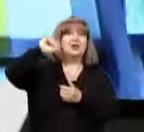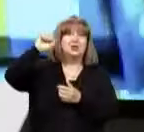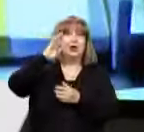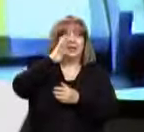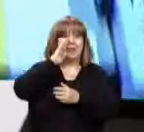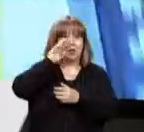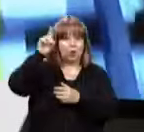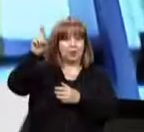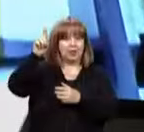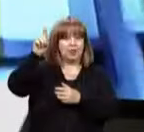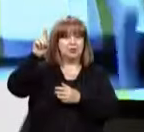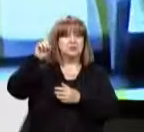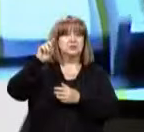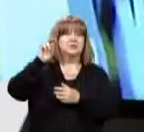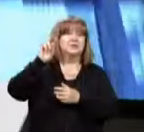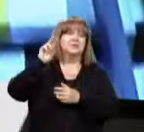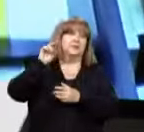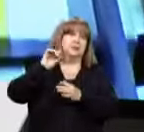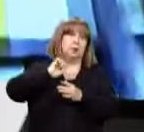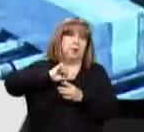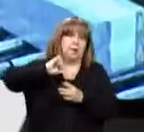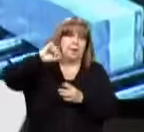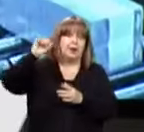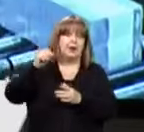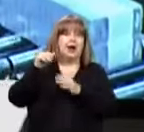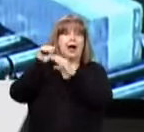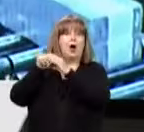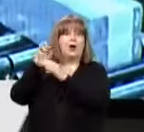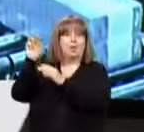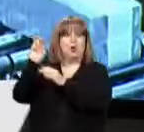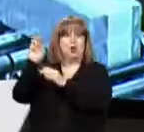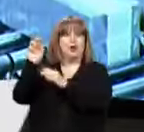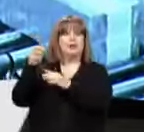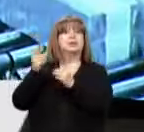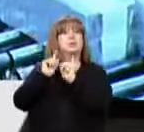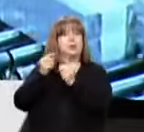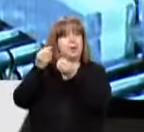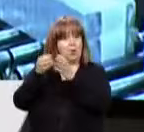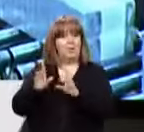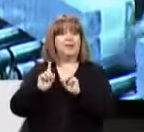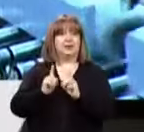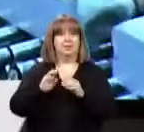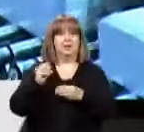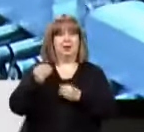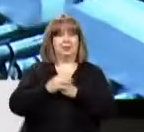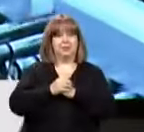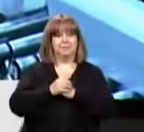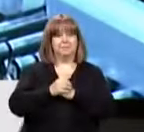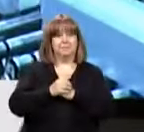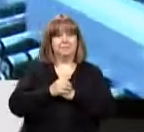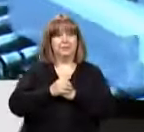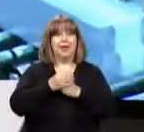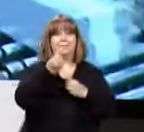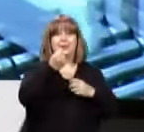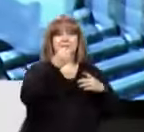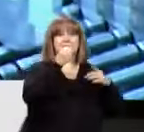casi una inflación de dos dígitos no Esto hace que si ahorramos en dólares también perdamos dinero más allá de Que obviamente vamos a perder mucho menos que